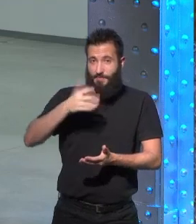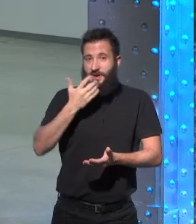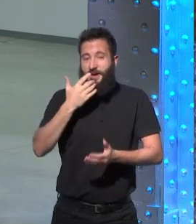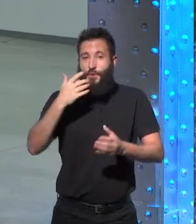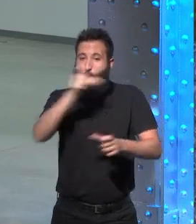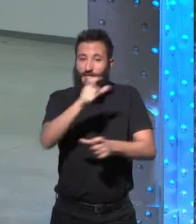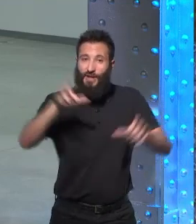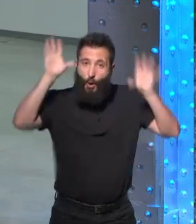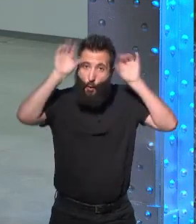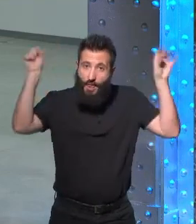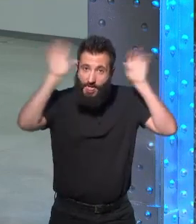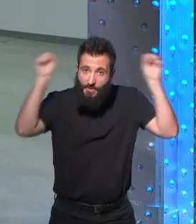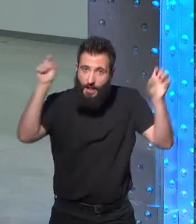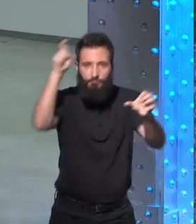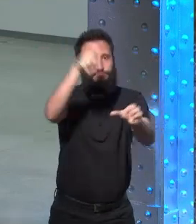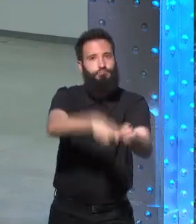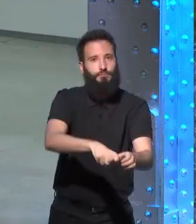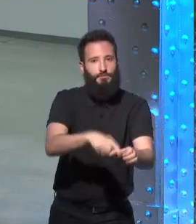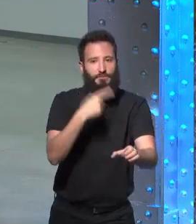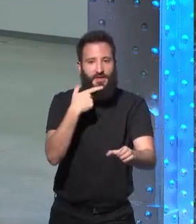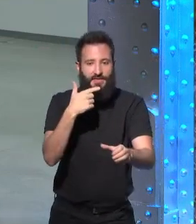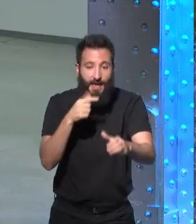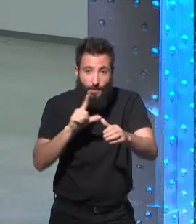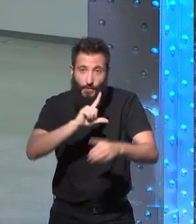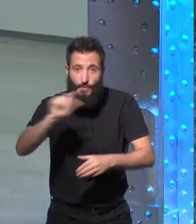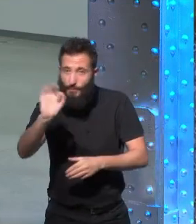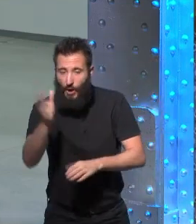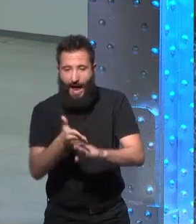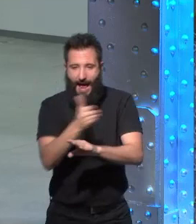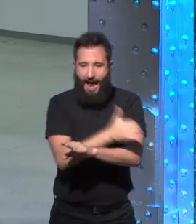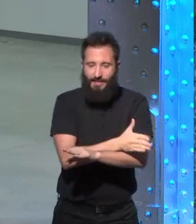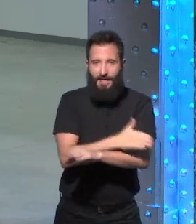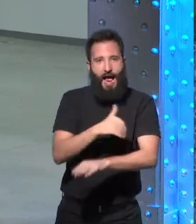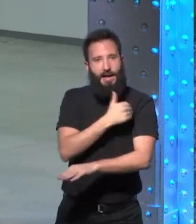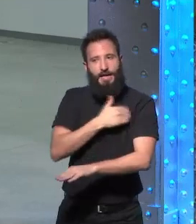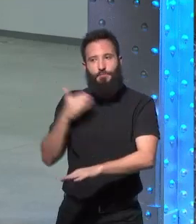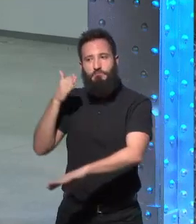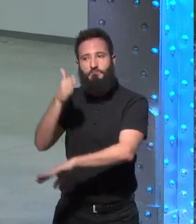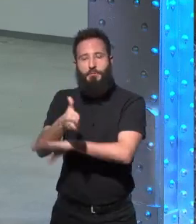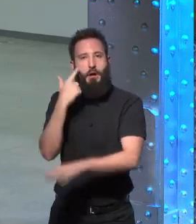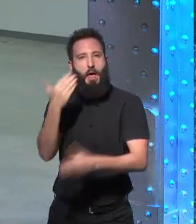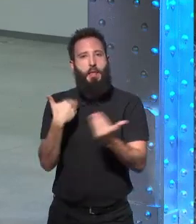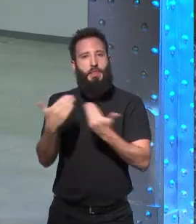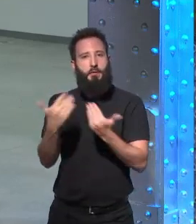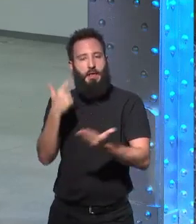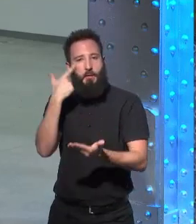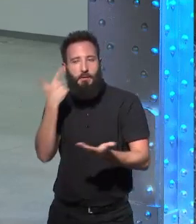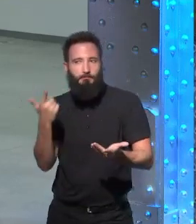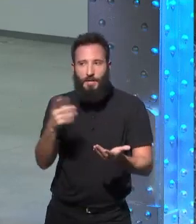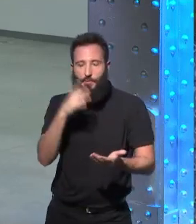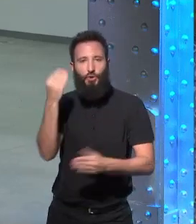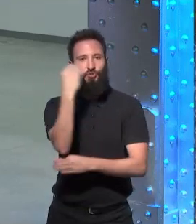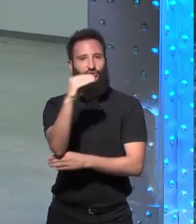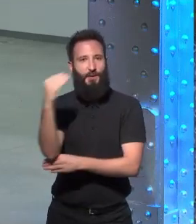guardias civiles, antes de salir nos acercamos a la academia y hacemos entrevistas con todos, y nos encontramos con chavales ya